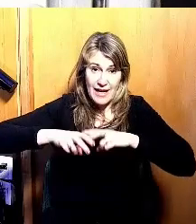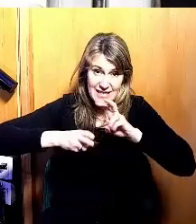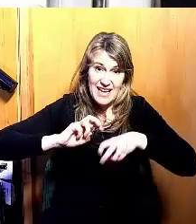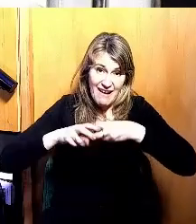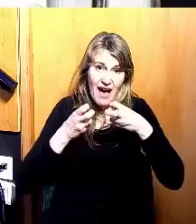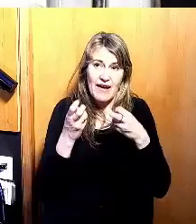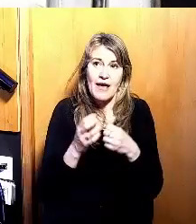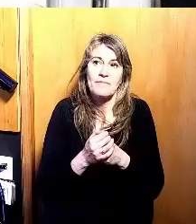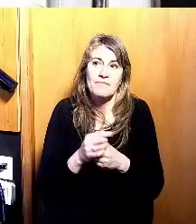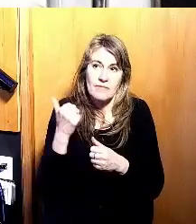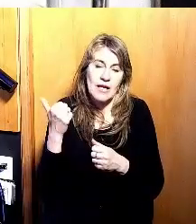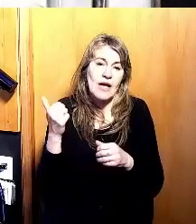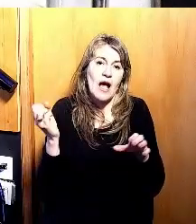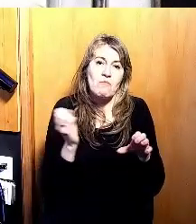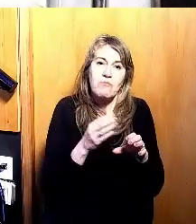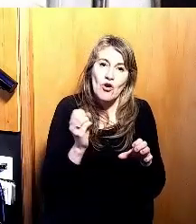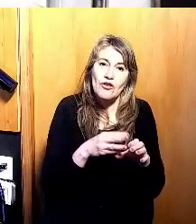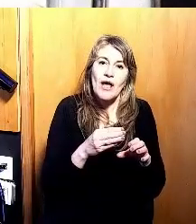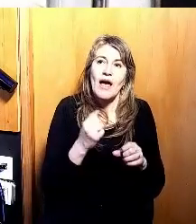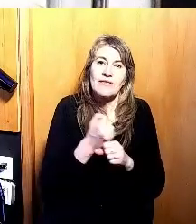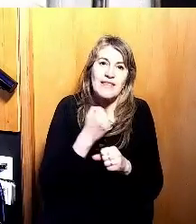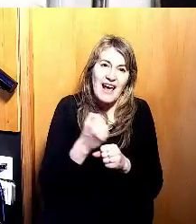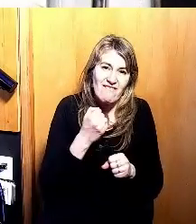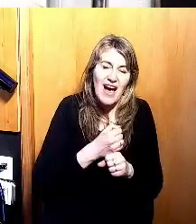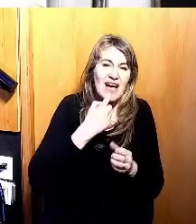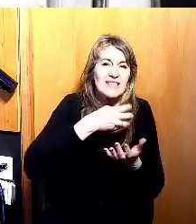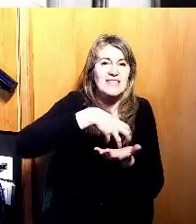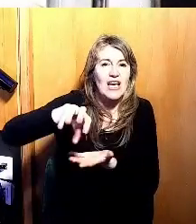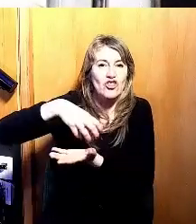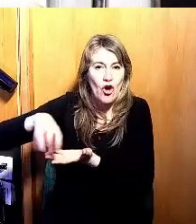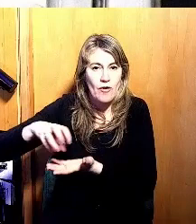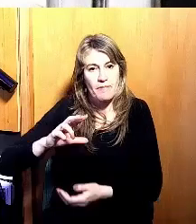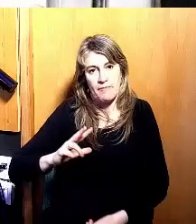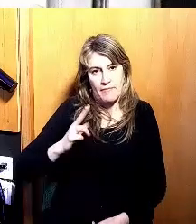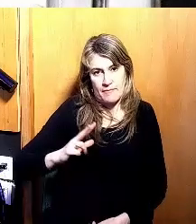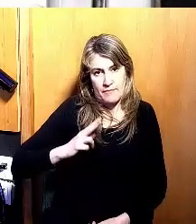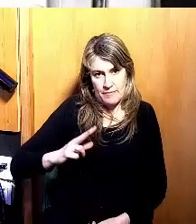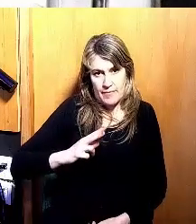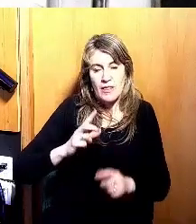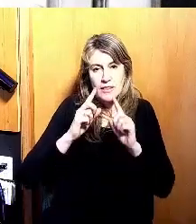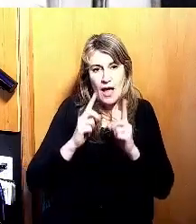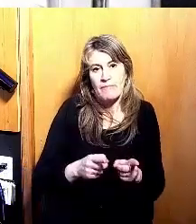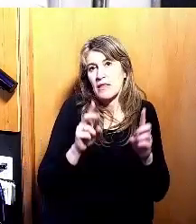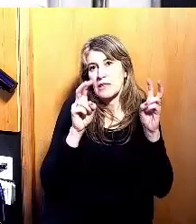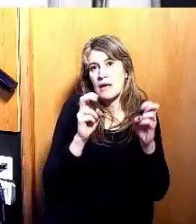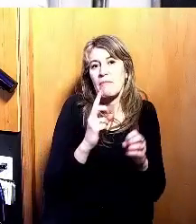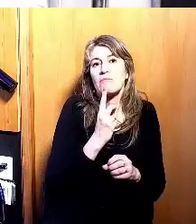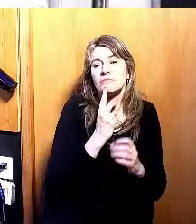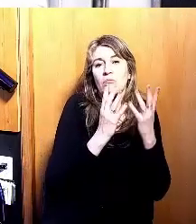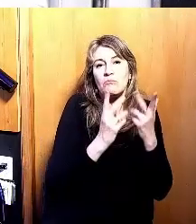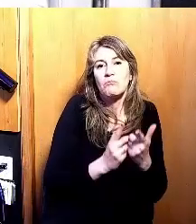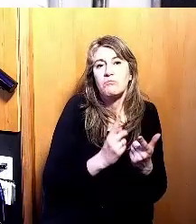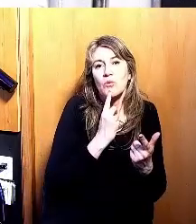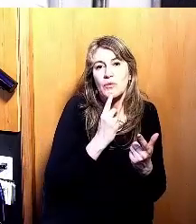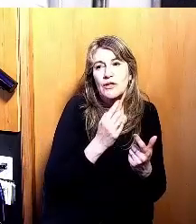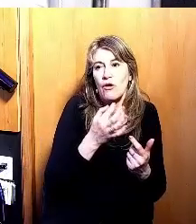los ODS a los que aportamos, trabajamos mucho con sector privado y también con políticas públicas. Voy corriendo porque me dijeron